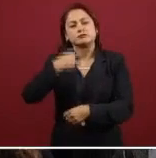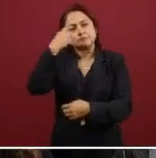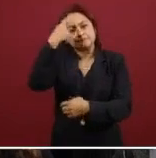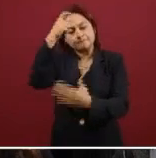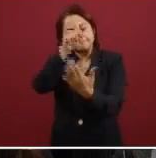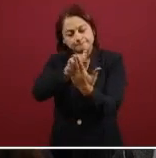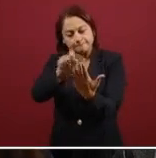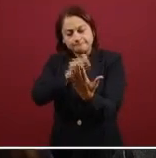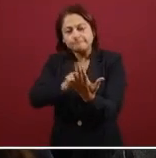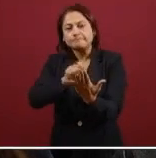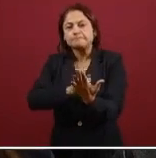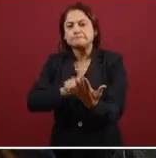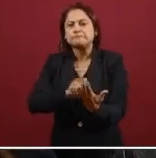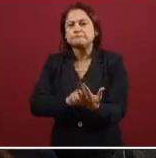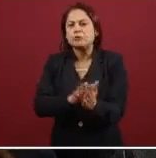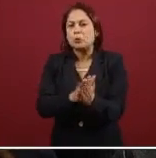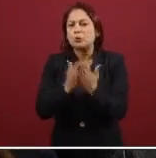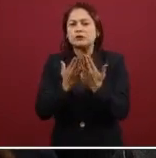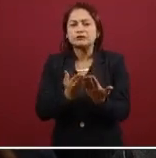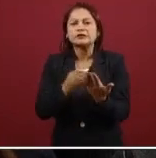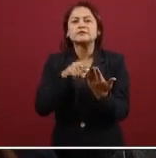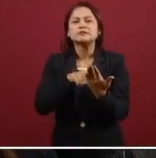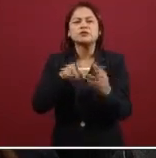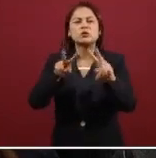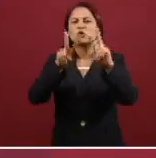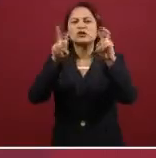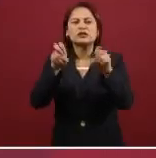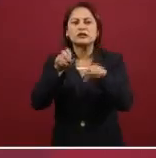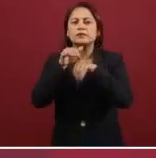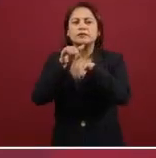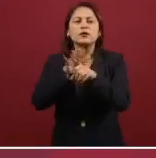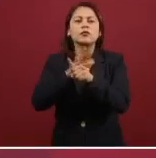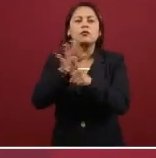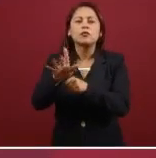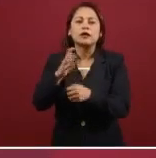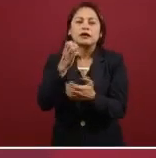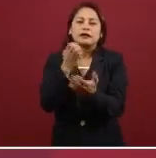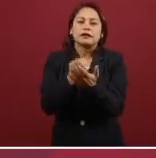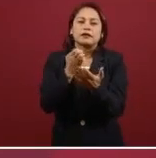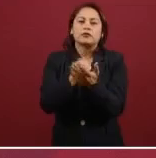sobre la economía moral.